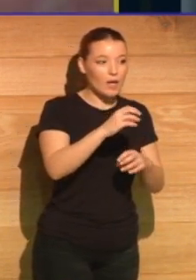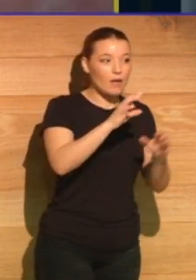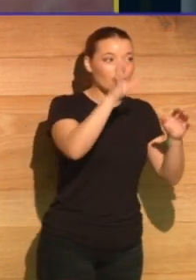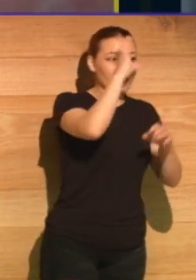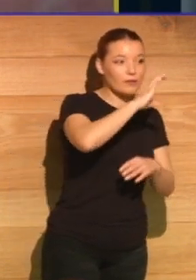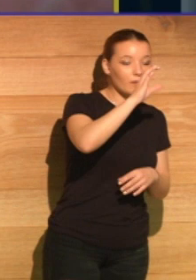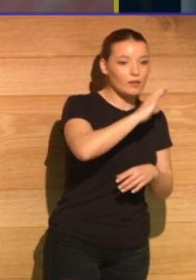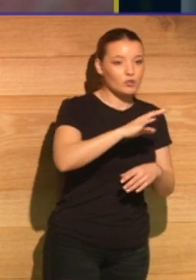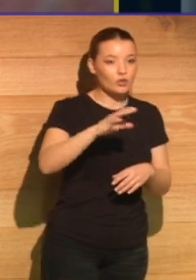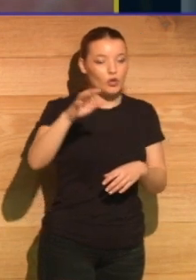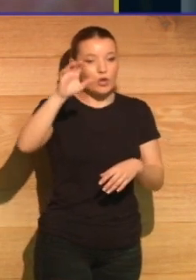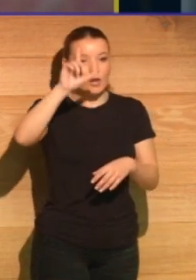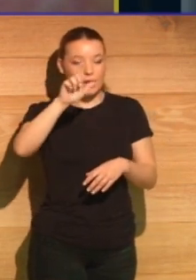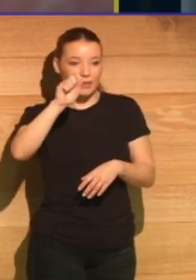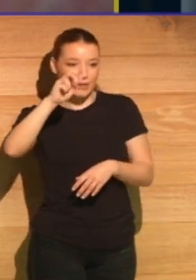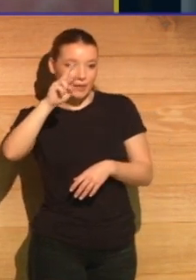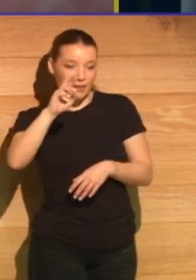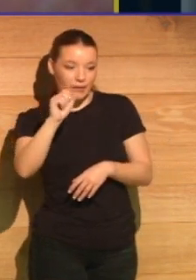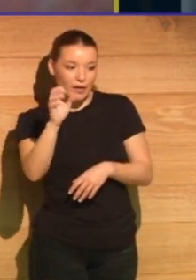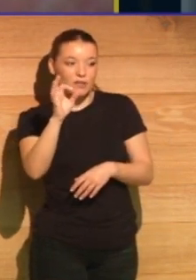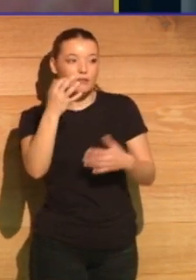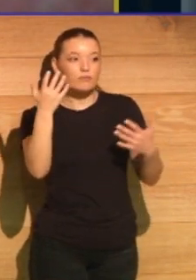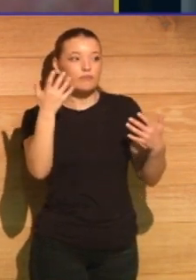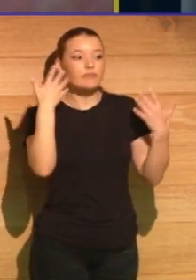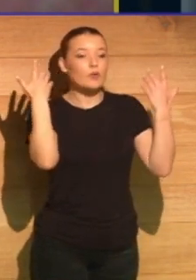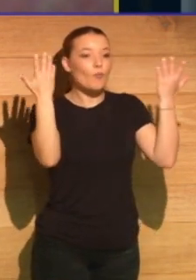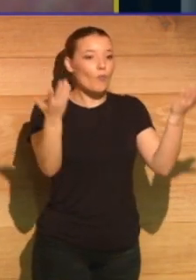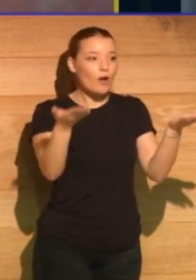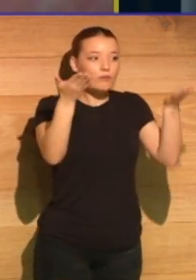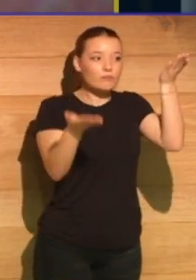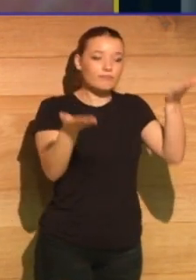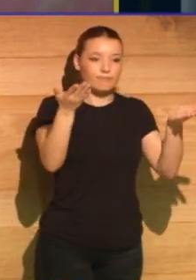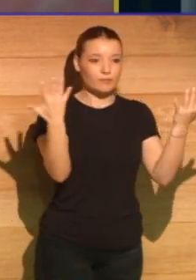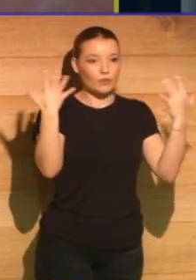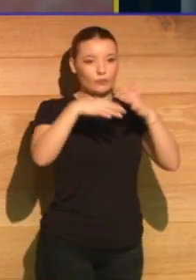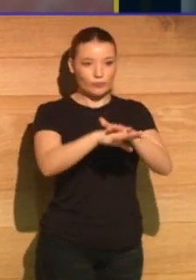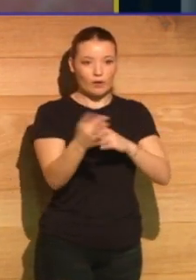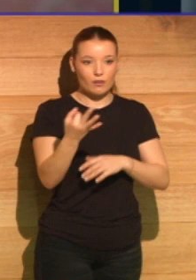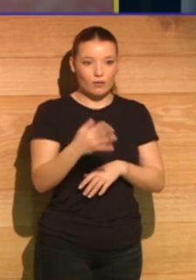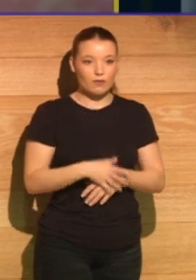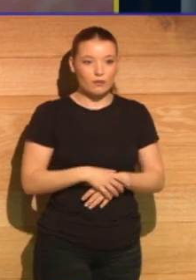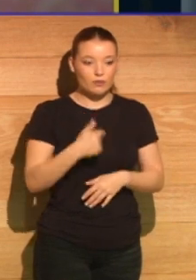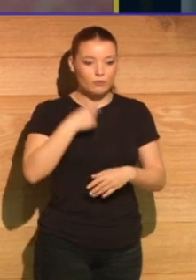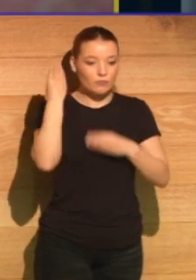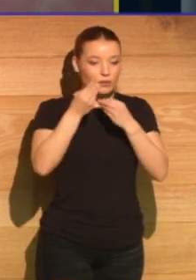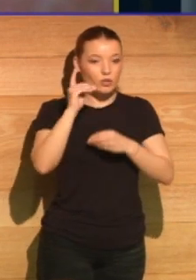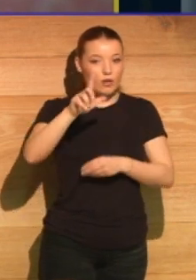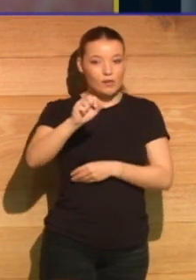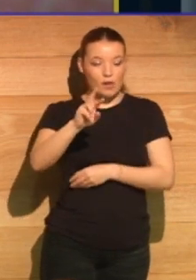o soy de ciencias. Creo que hay mucha gente, aquí Laura es un ejemplo, ¿no? Y este libro es buena muestra de